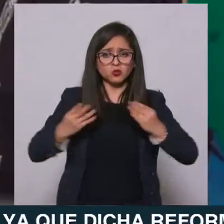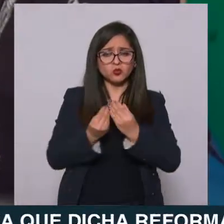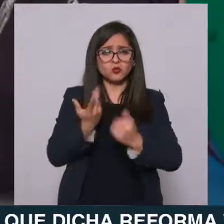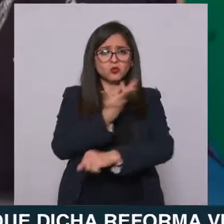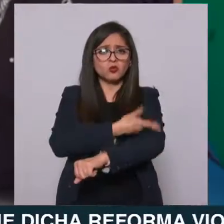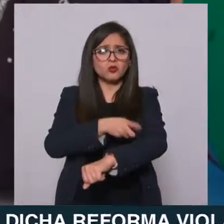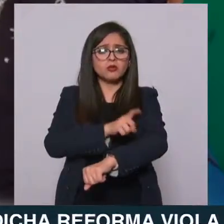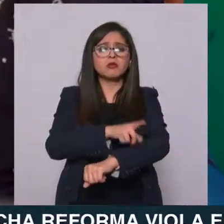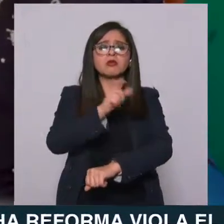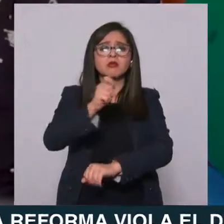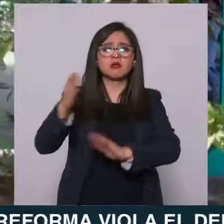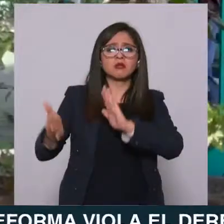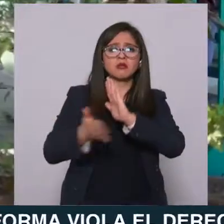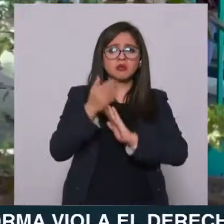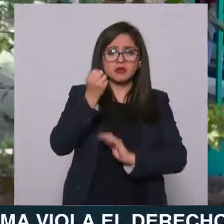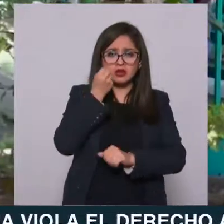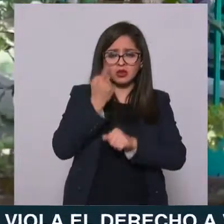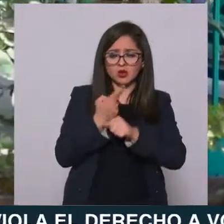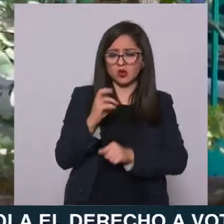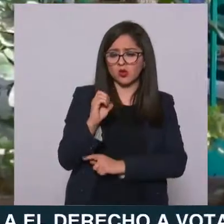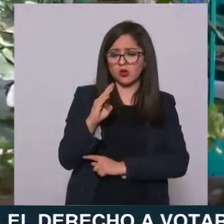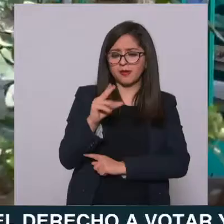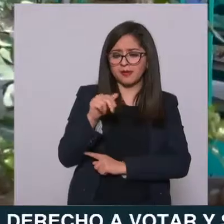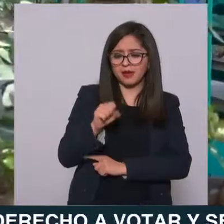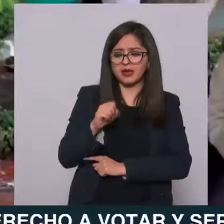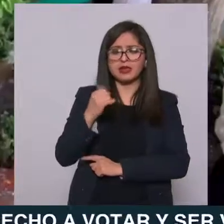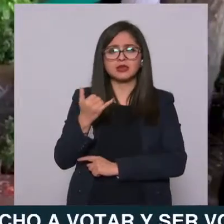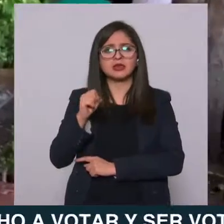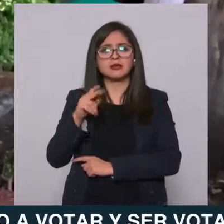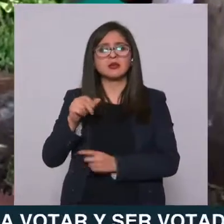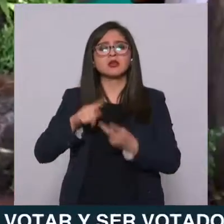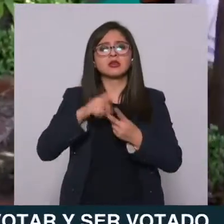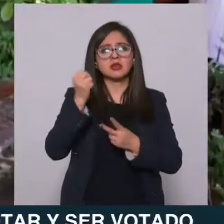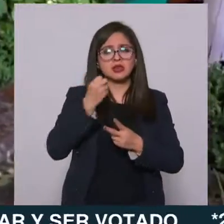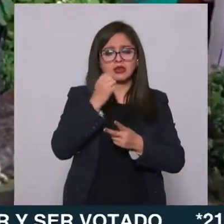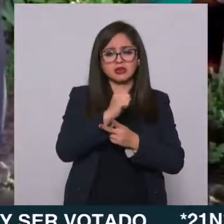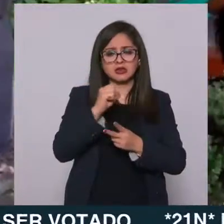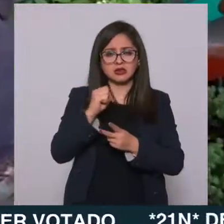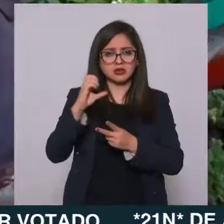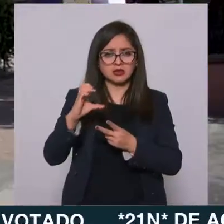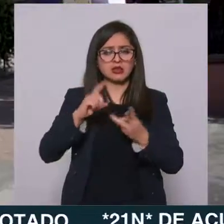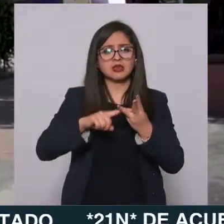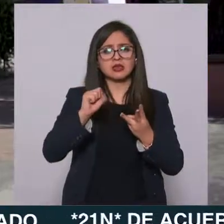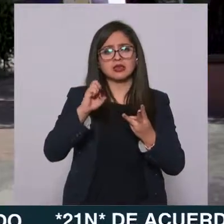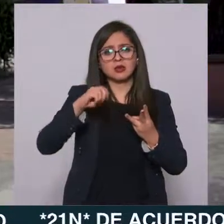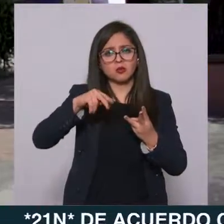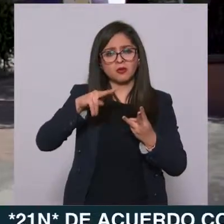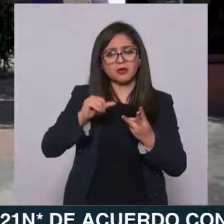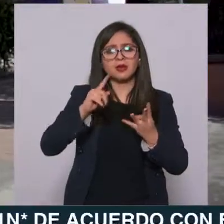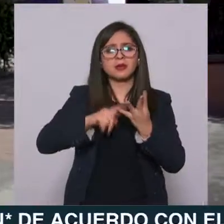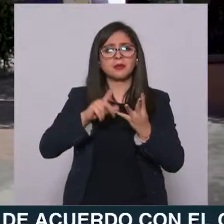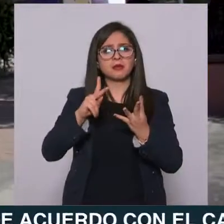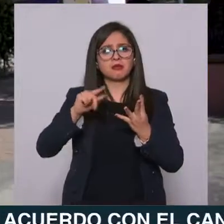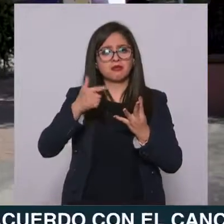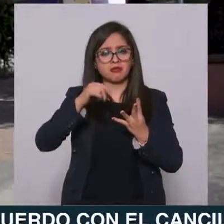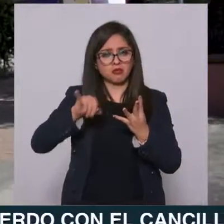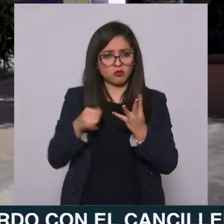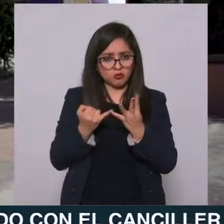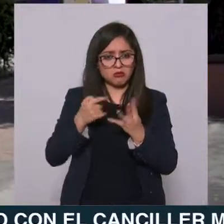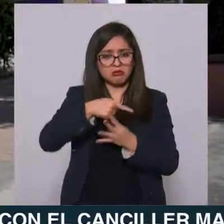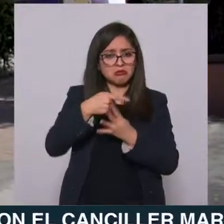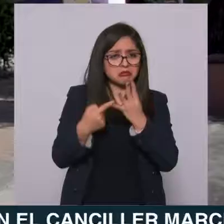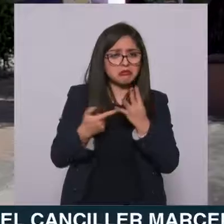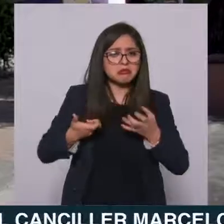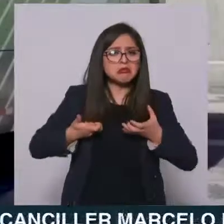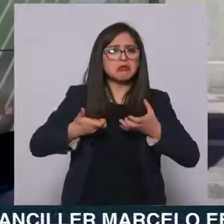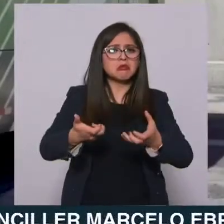la Secretaría de Obras y Servicios, la Secretaría de Seguridad Ciudadana, CEMOVI y la Procuraduría General de Justicia. Los senderos